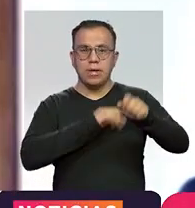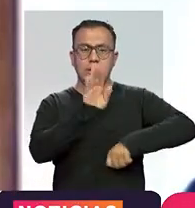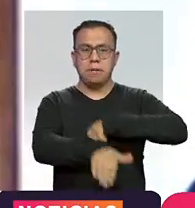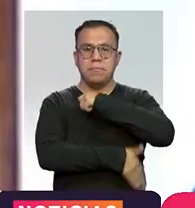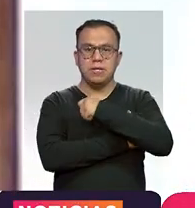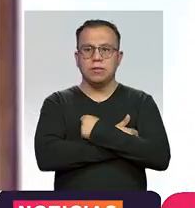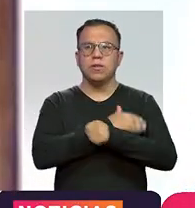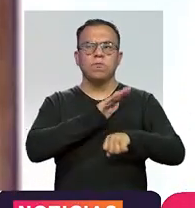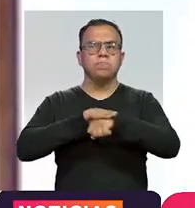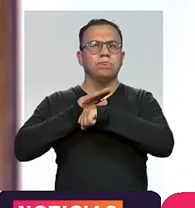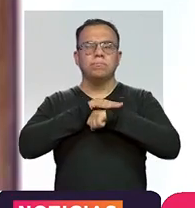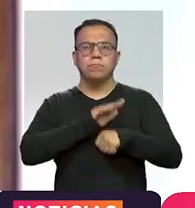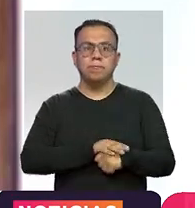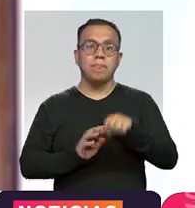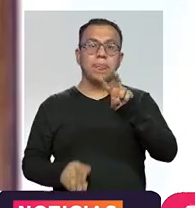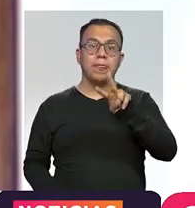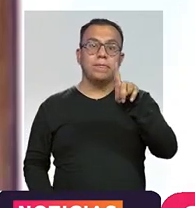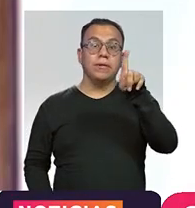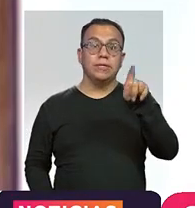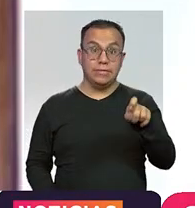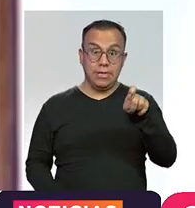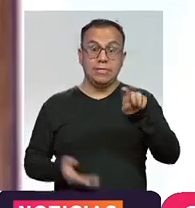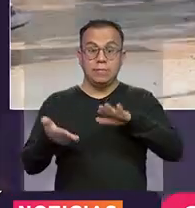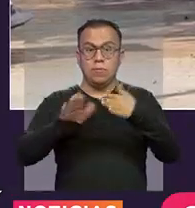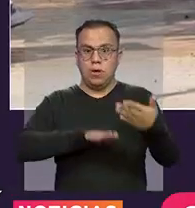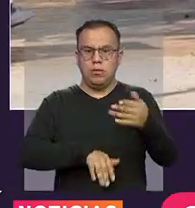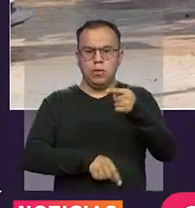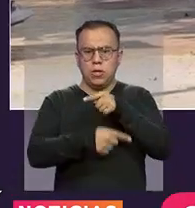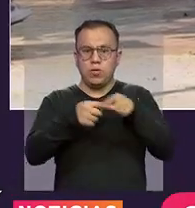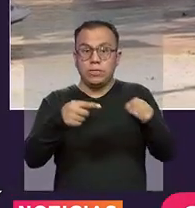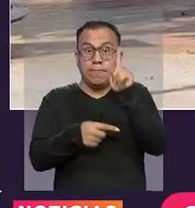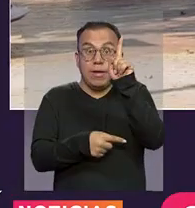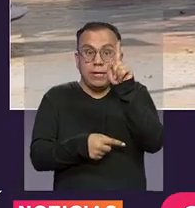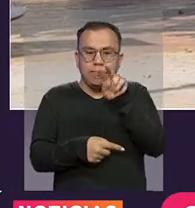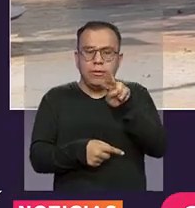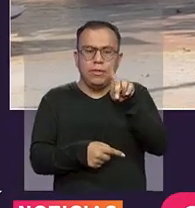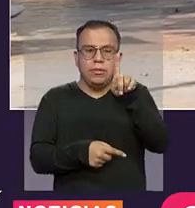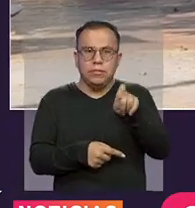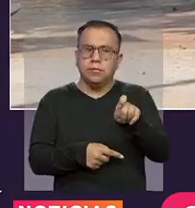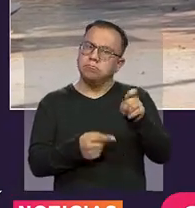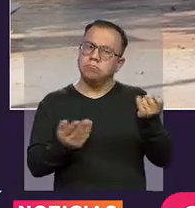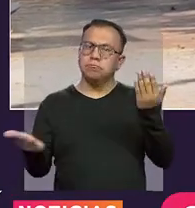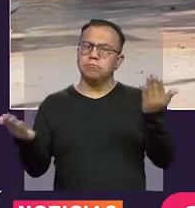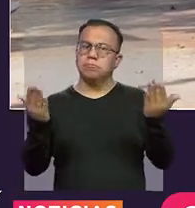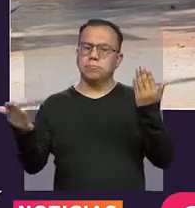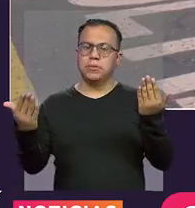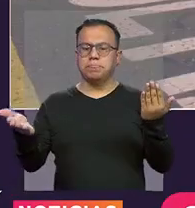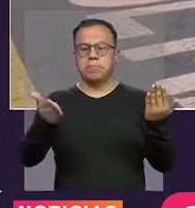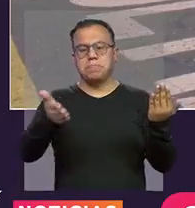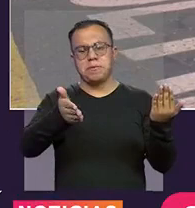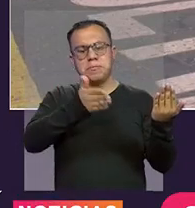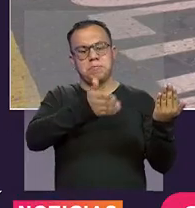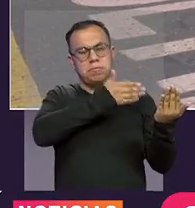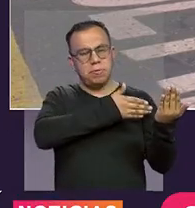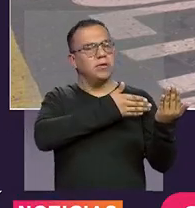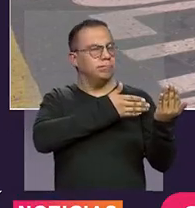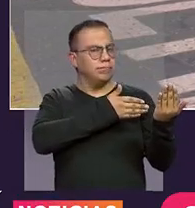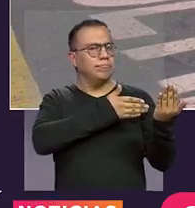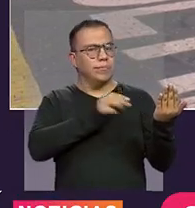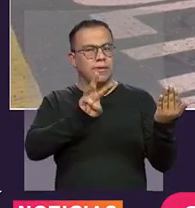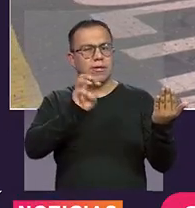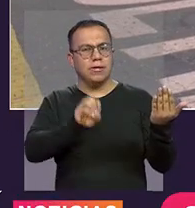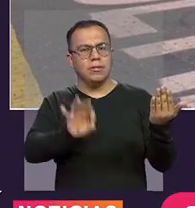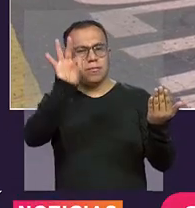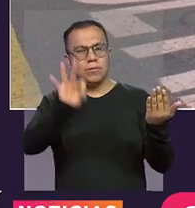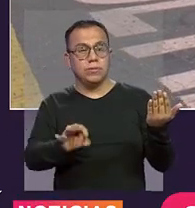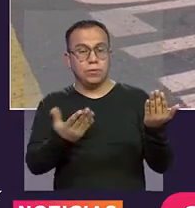ministerio reportó 26 muertes por COVID en una semana. Si lo ajustamos por el subregistro que usualmente hay, que es como el